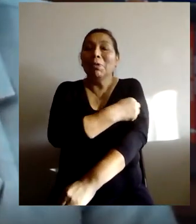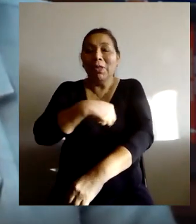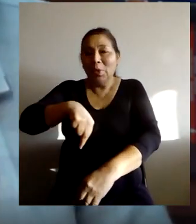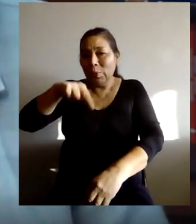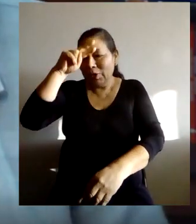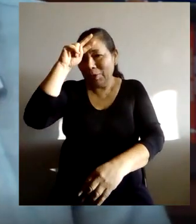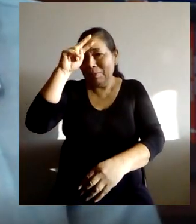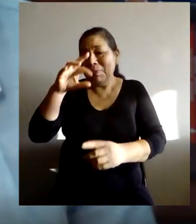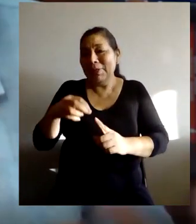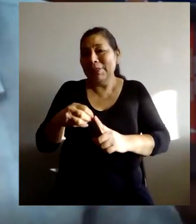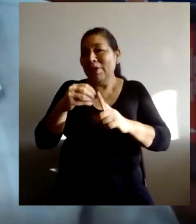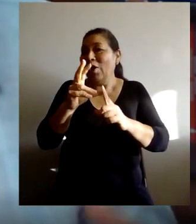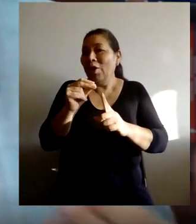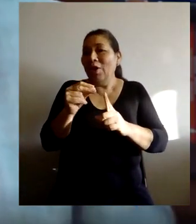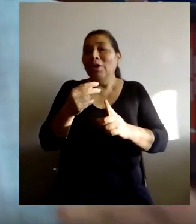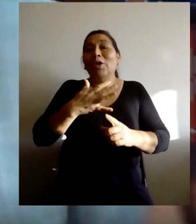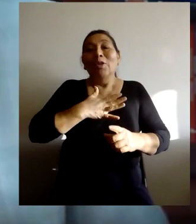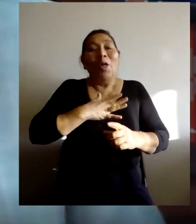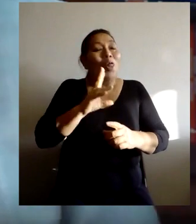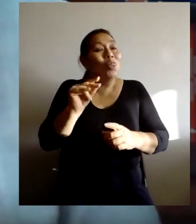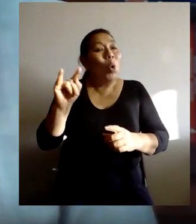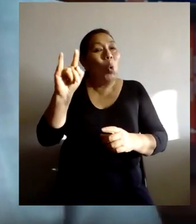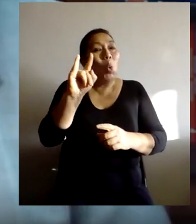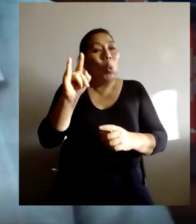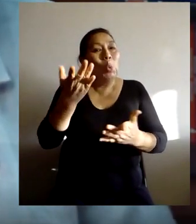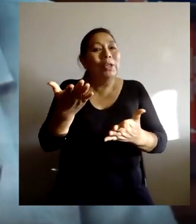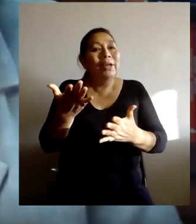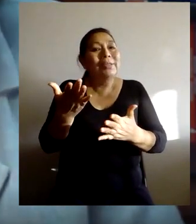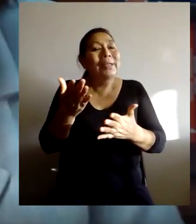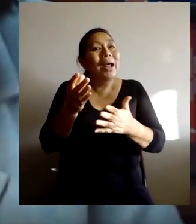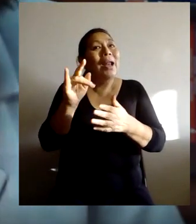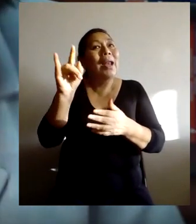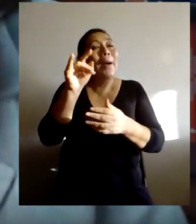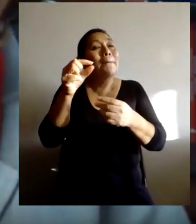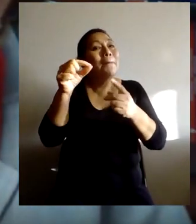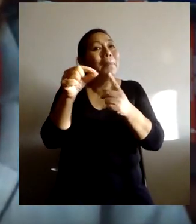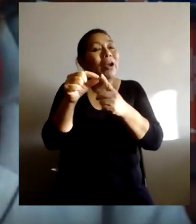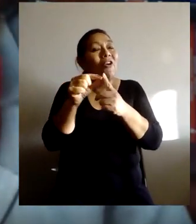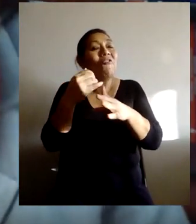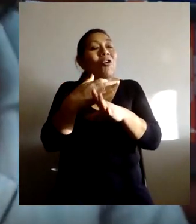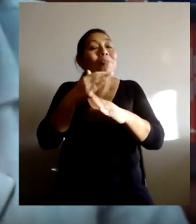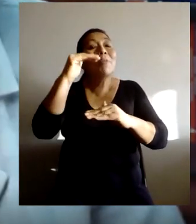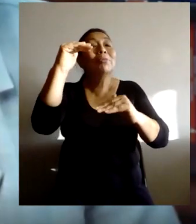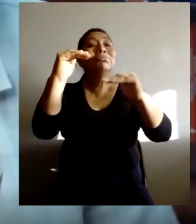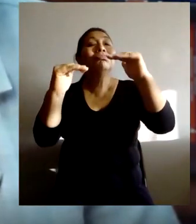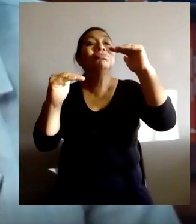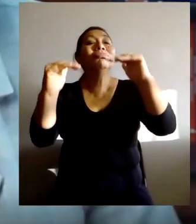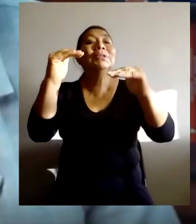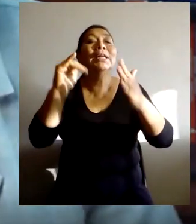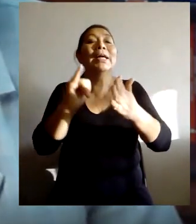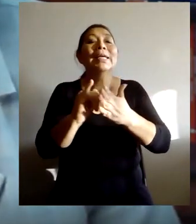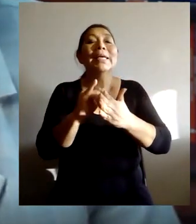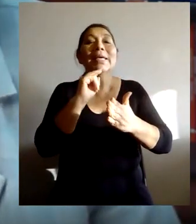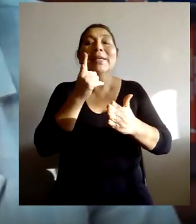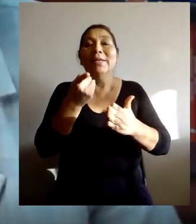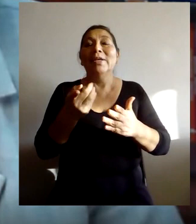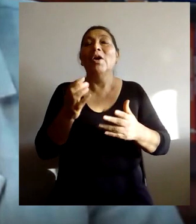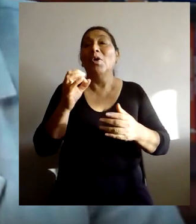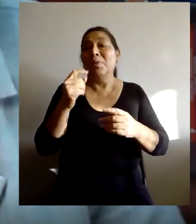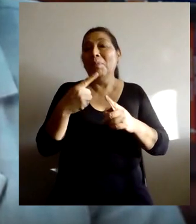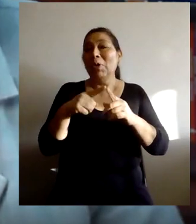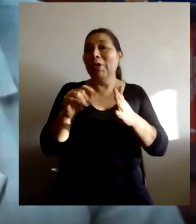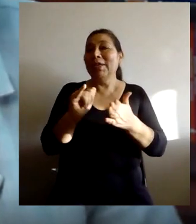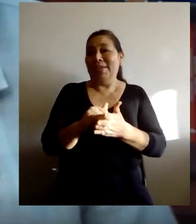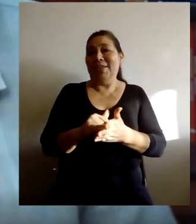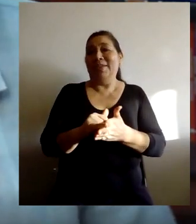hospitales en nuestro país, sus especialistas neumólogos no utilizan las claves o los métodos estandarizados, que es el de